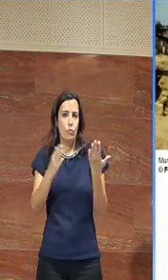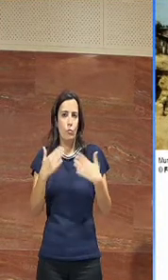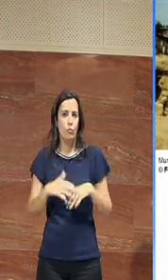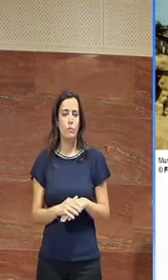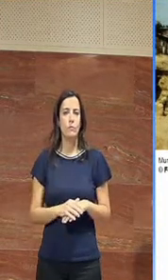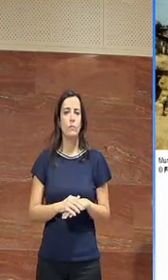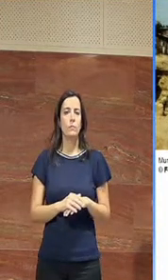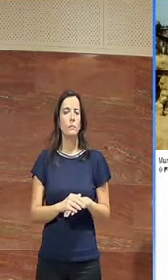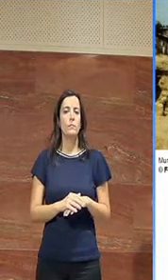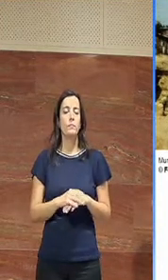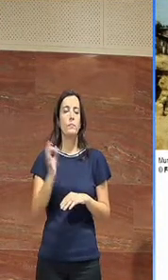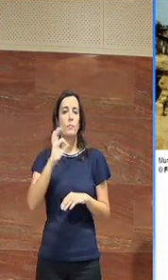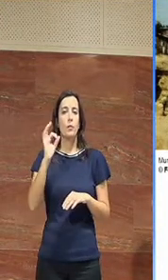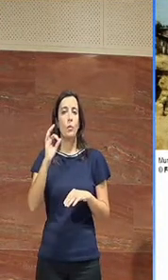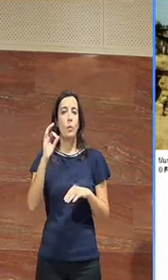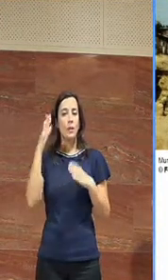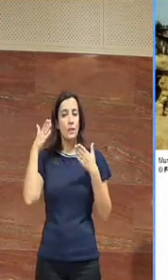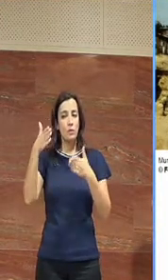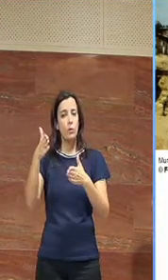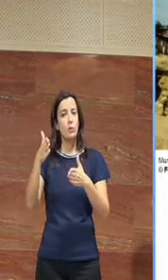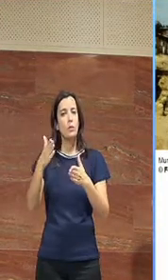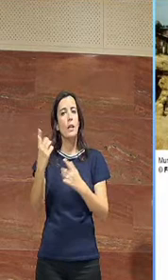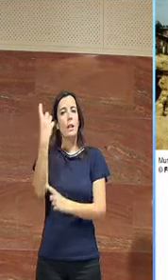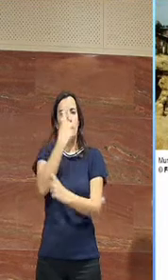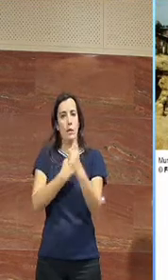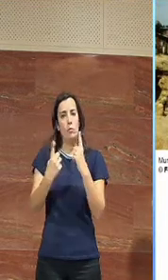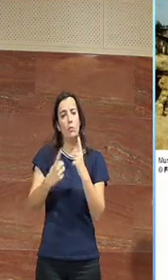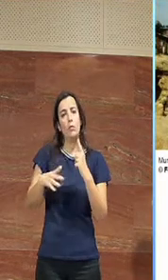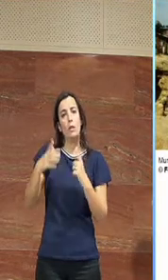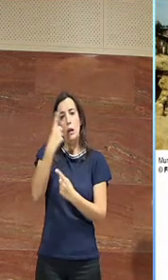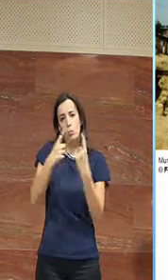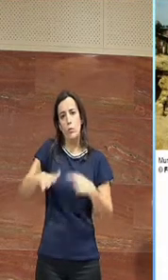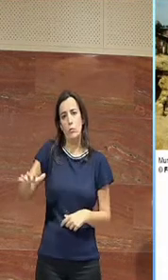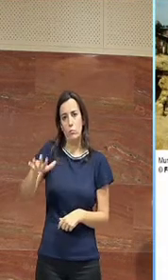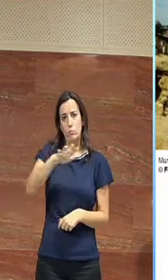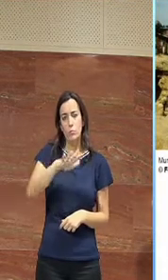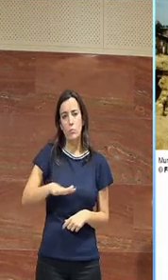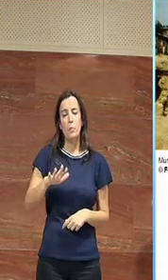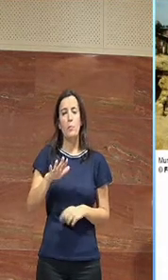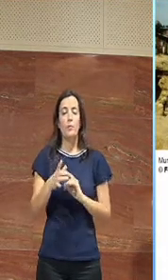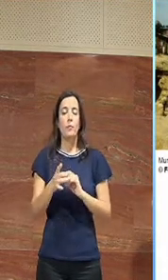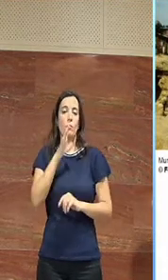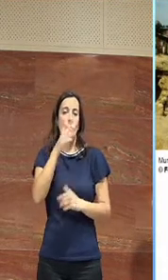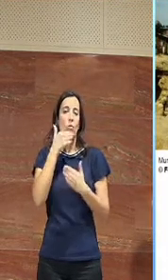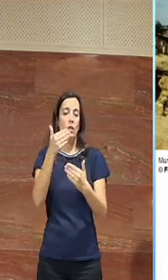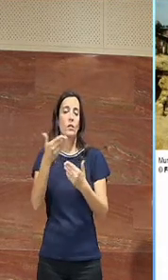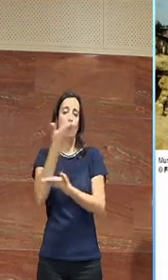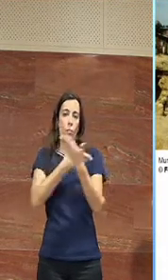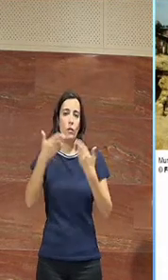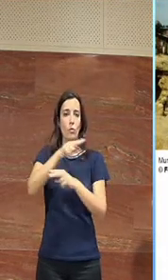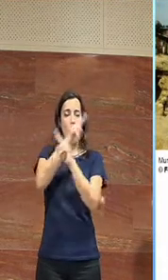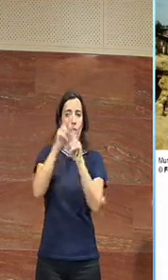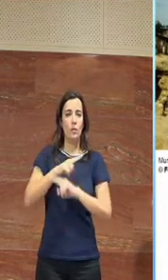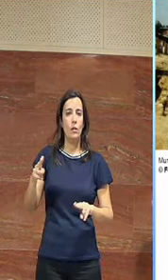Intervenciones que siempre son muy puntuales en algunos asentamientos, frutos de cooperación internacional que al final, como no